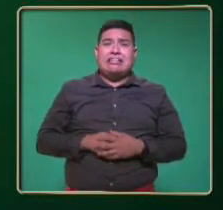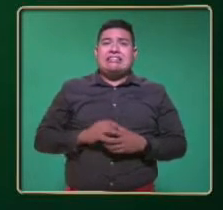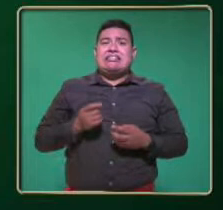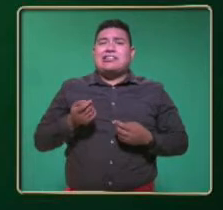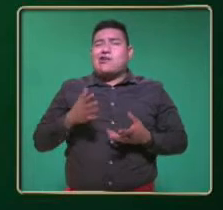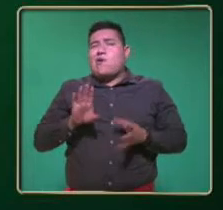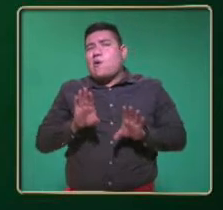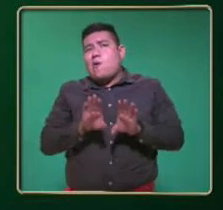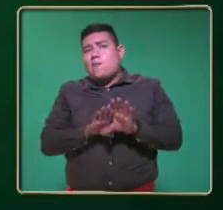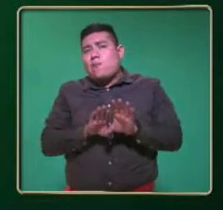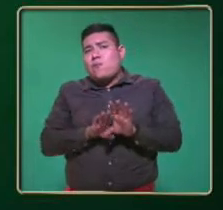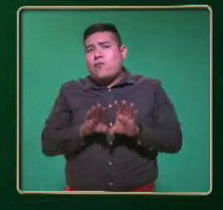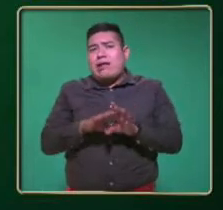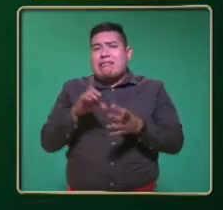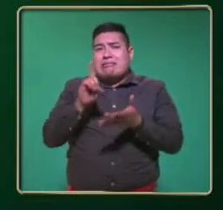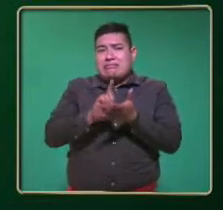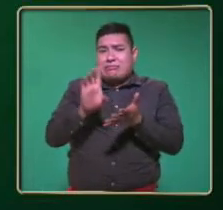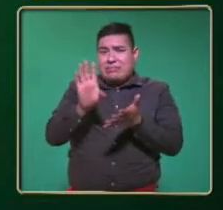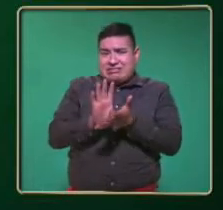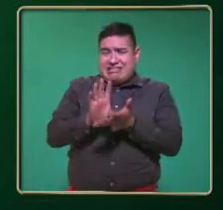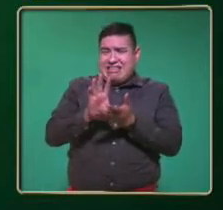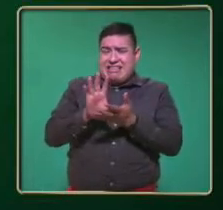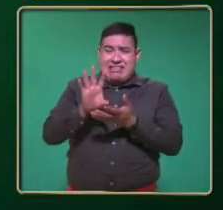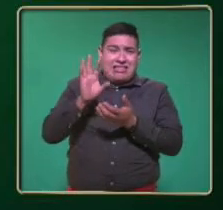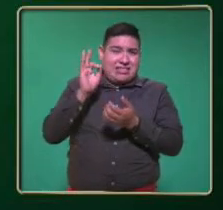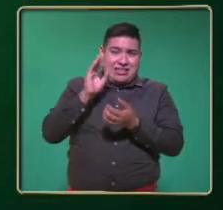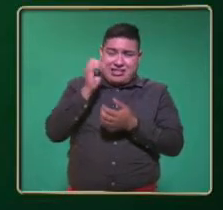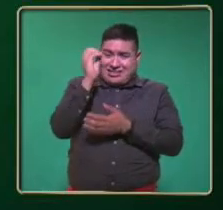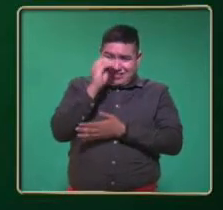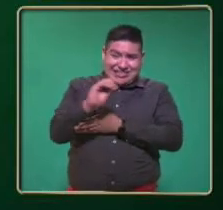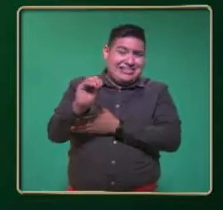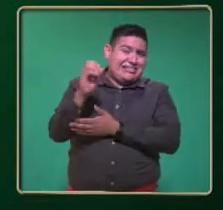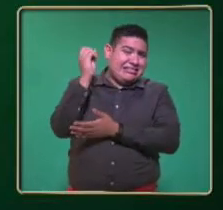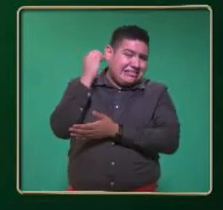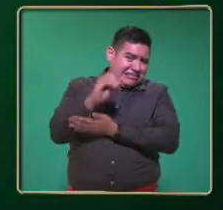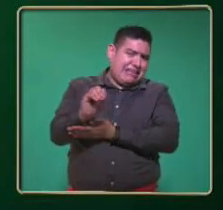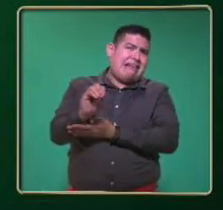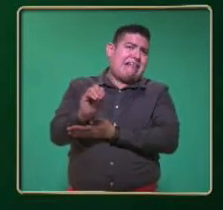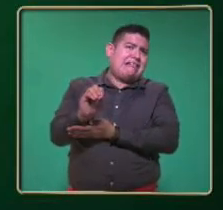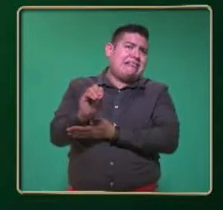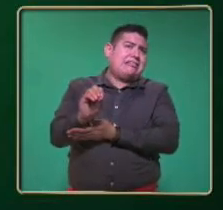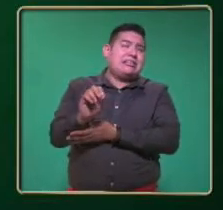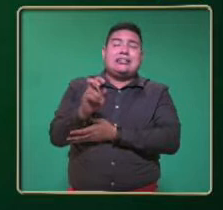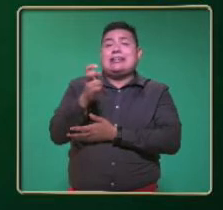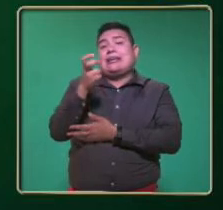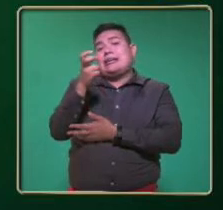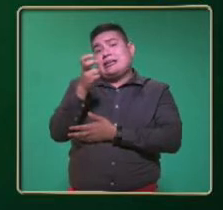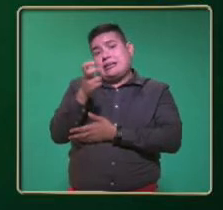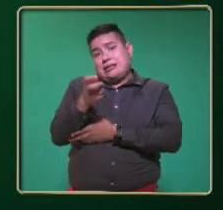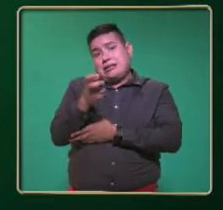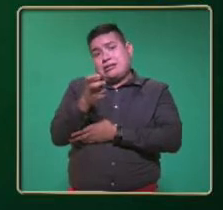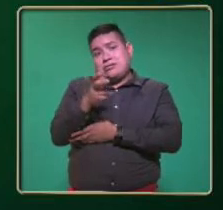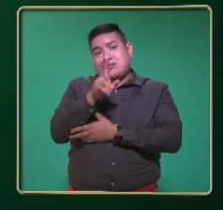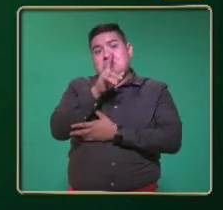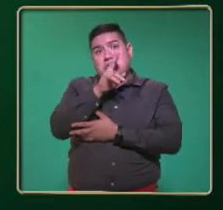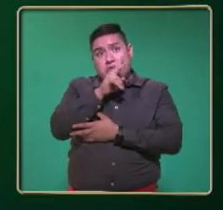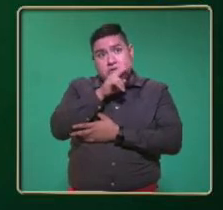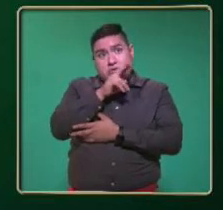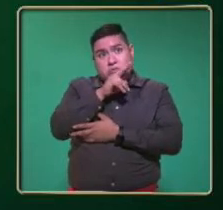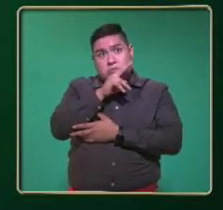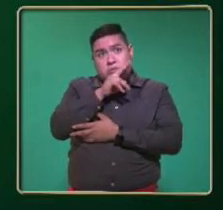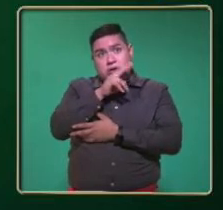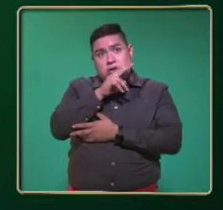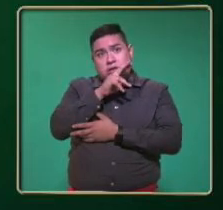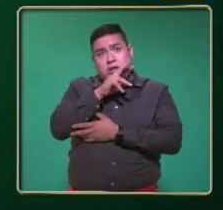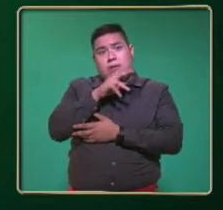poco a aceptar esa discapacidad que tiene nuestro hijo es alarmante y preocupante en